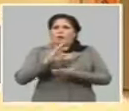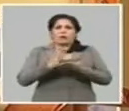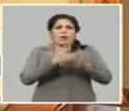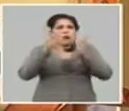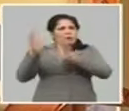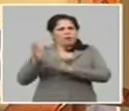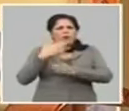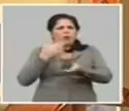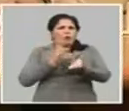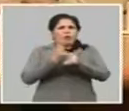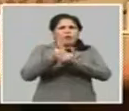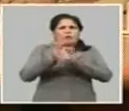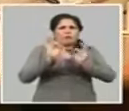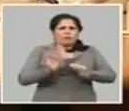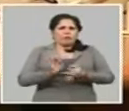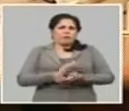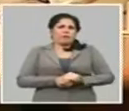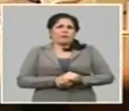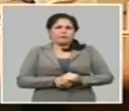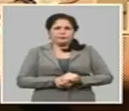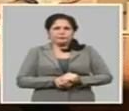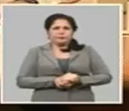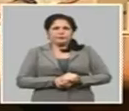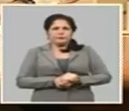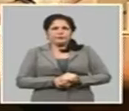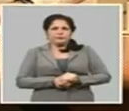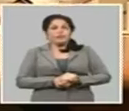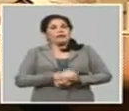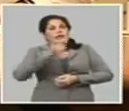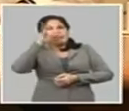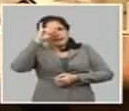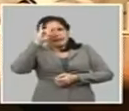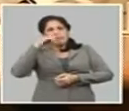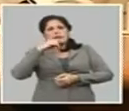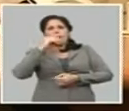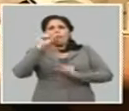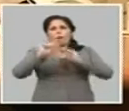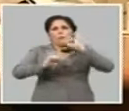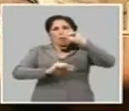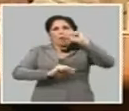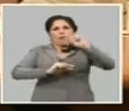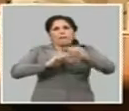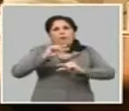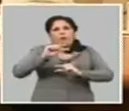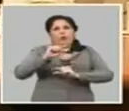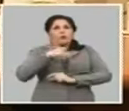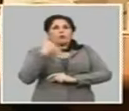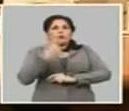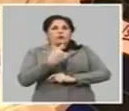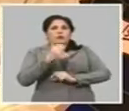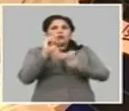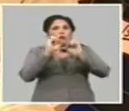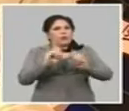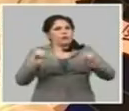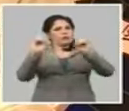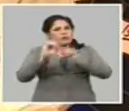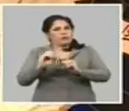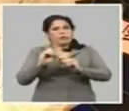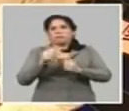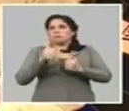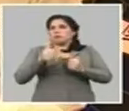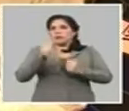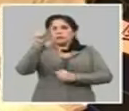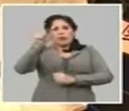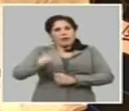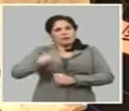sentido como se ha avanzado lo hemos estado haciendo escalonadamente es decir lo hemos estado haciendo organizadamente de forma tal que las